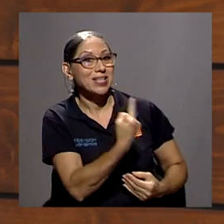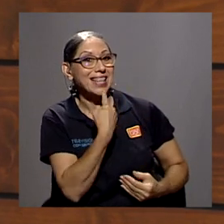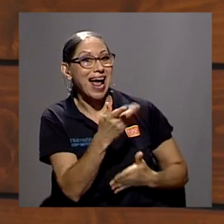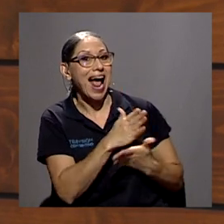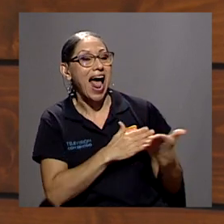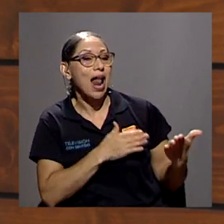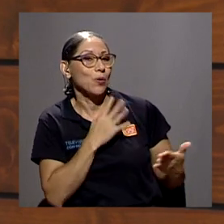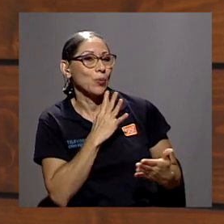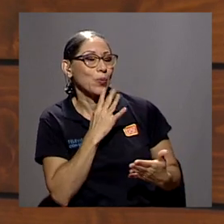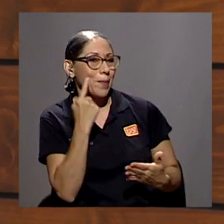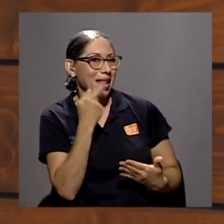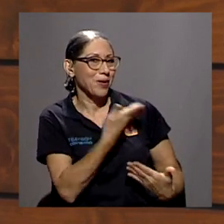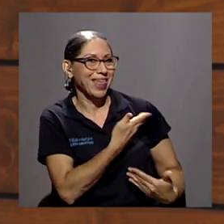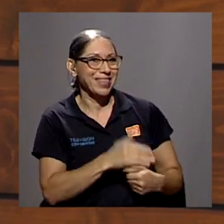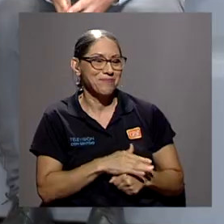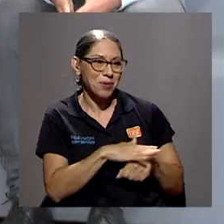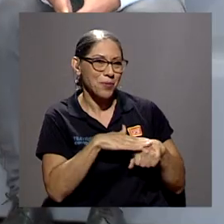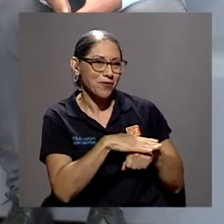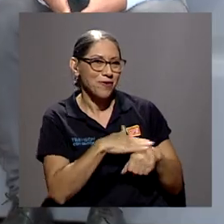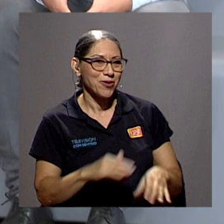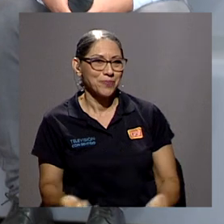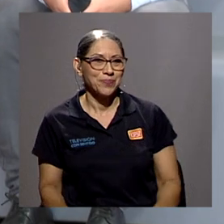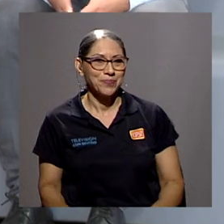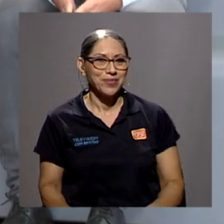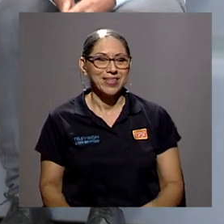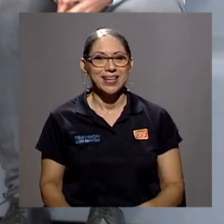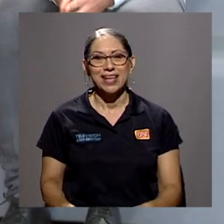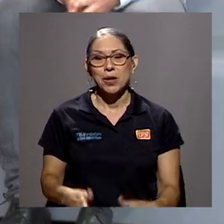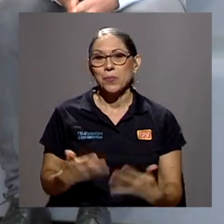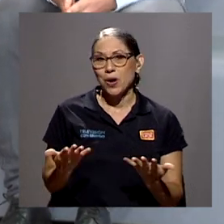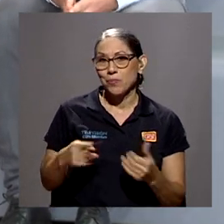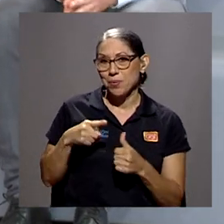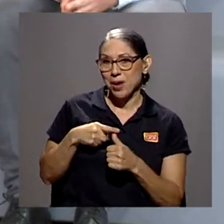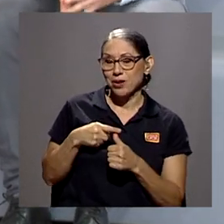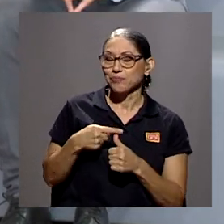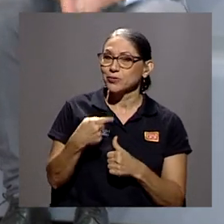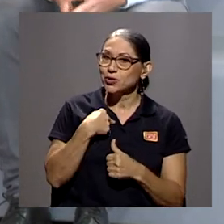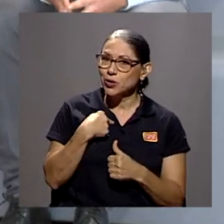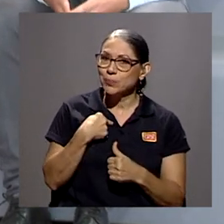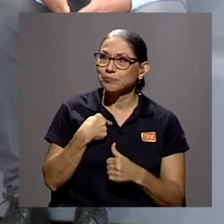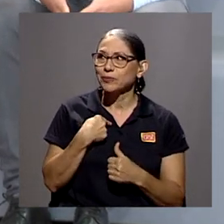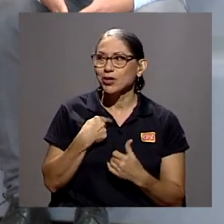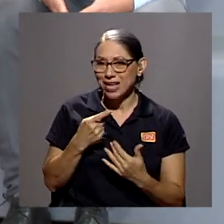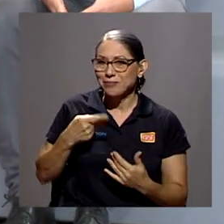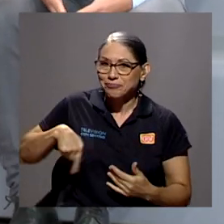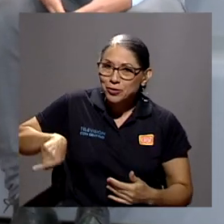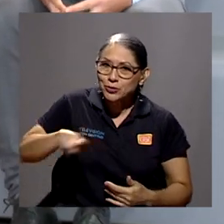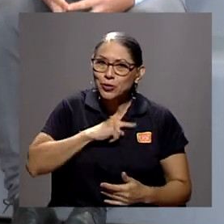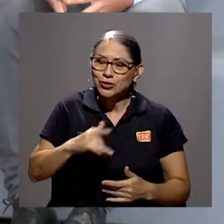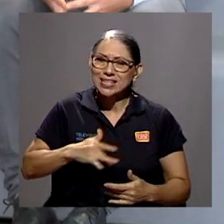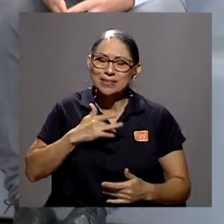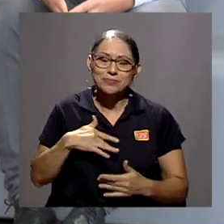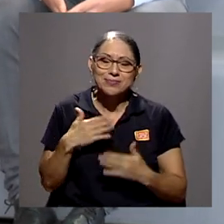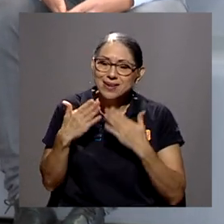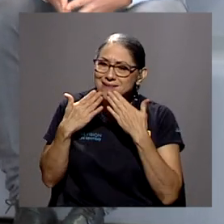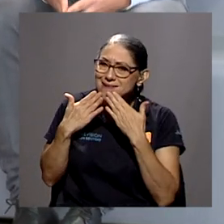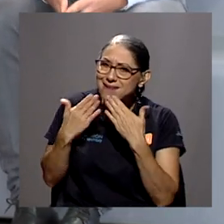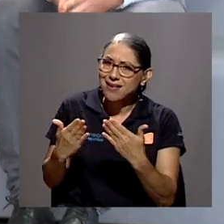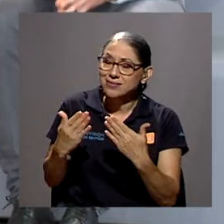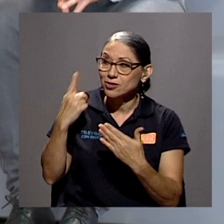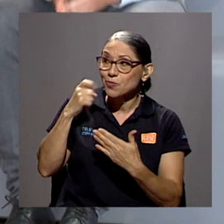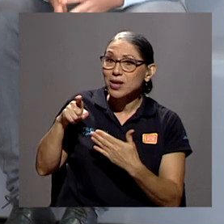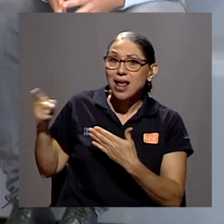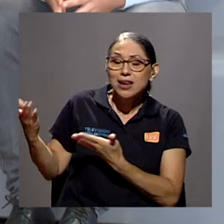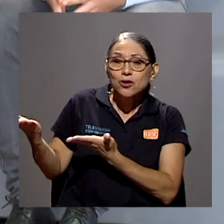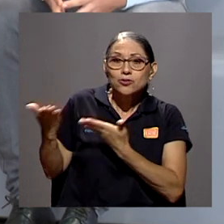para este bueno primero que nadie esto estamos muy agradecidos por la confianza que nos ha tenido